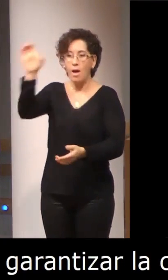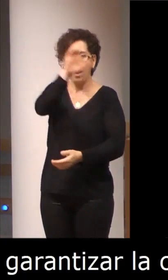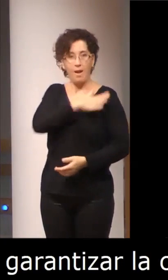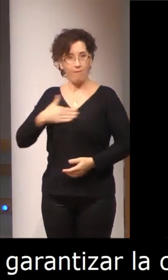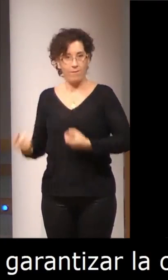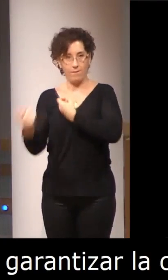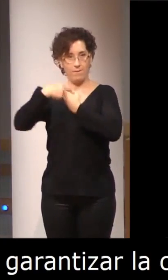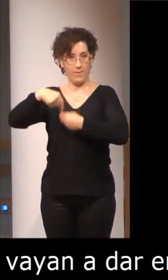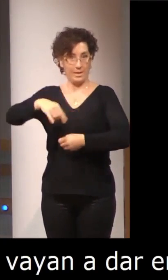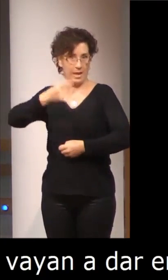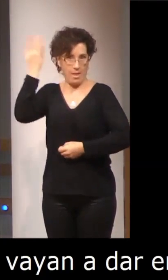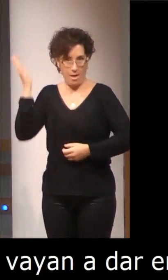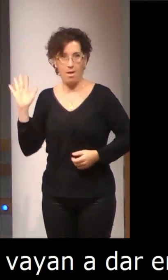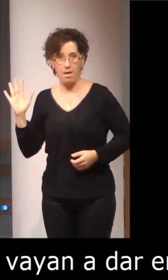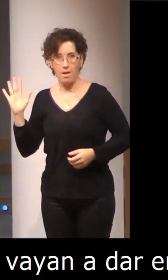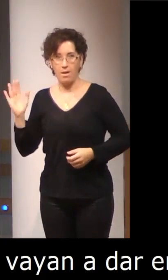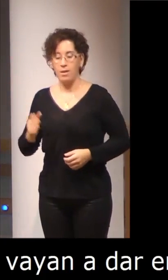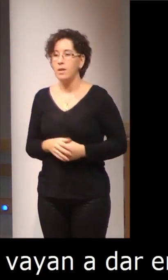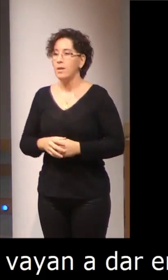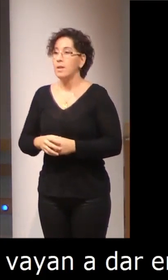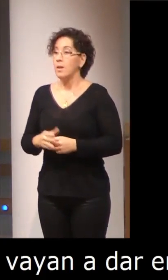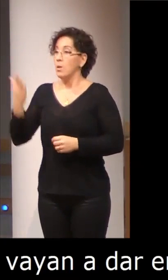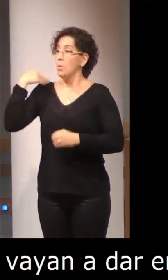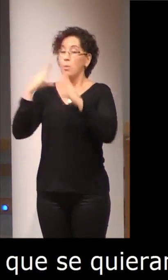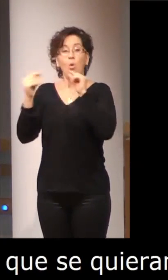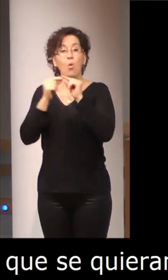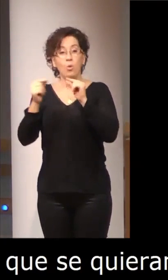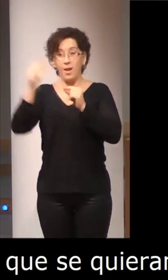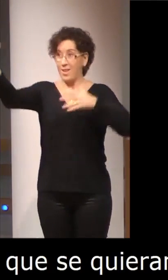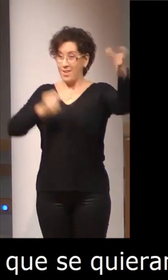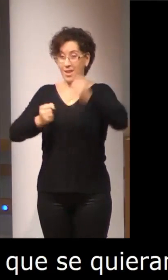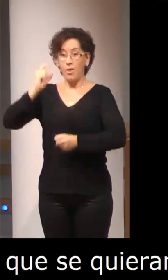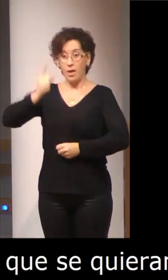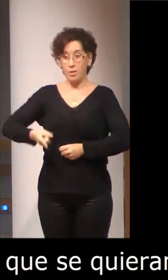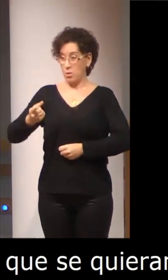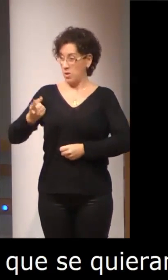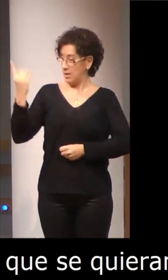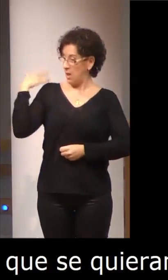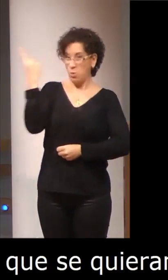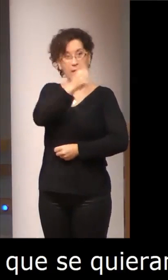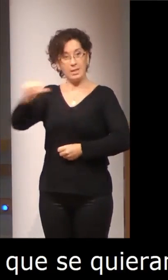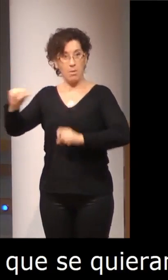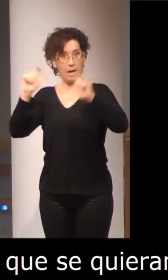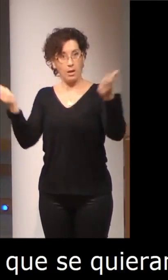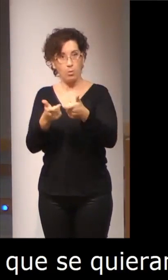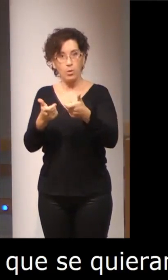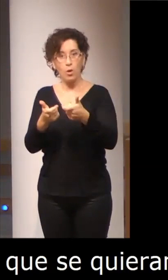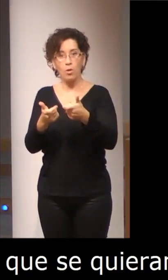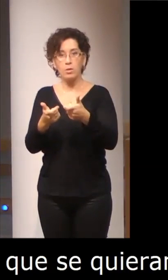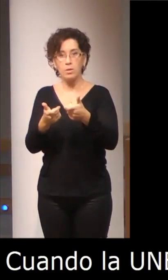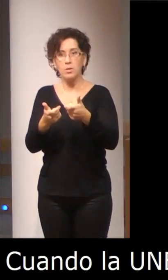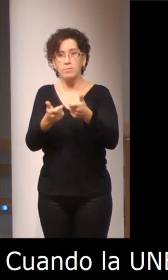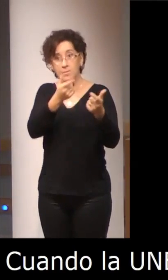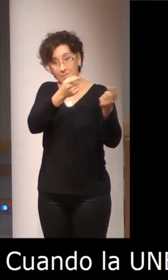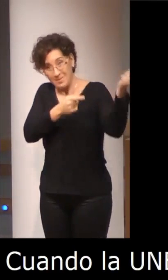incorporar a esta iniciativa? Cuando la UNED reunió a sus directores de centros asociados hace unas semanas, me invitaron a la reunión para